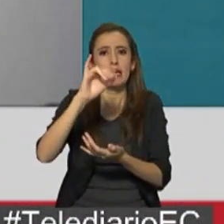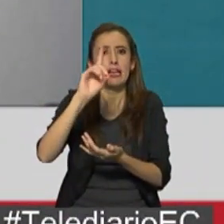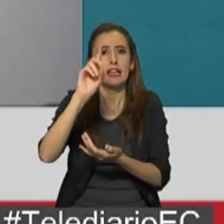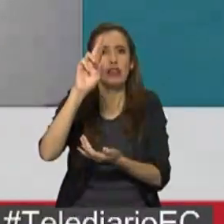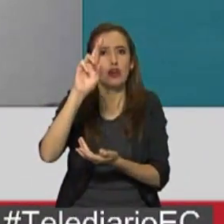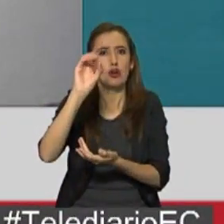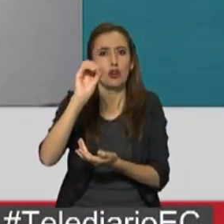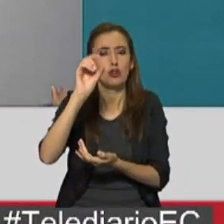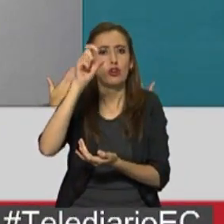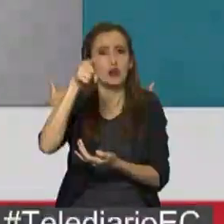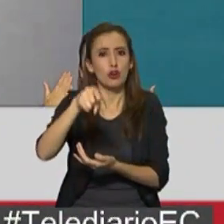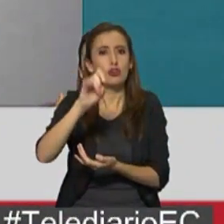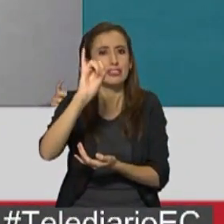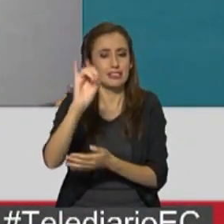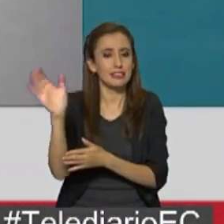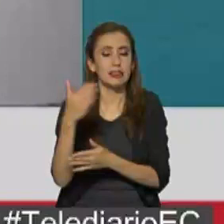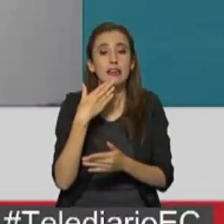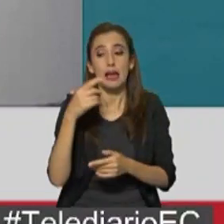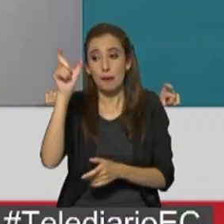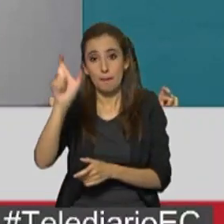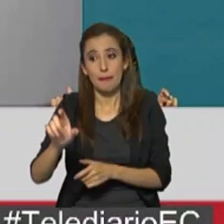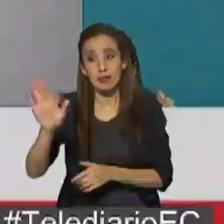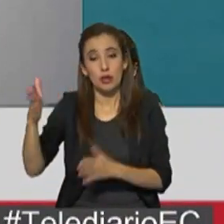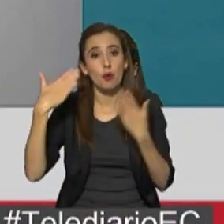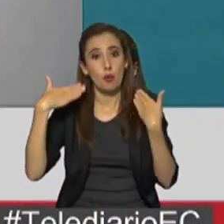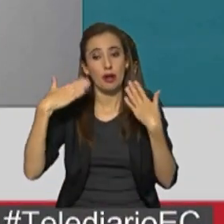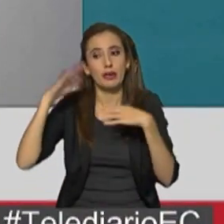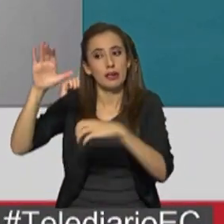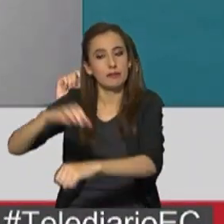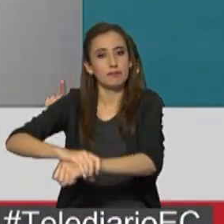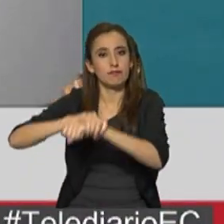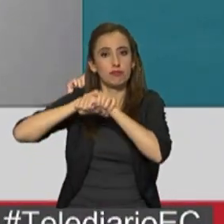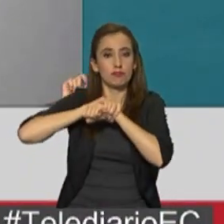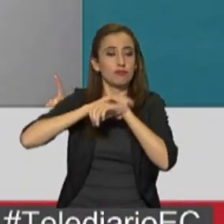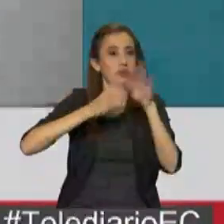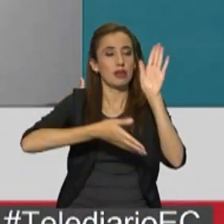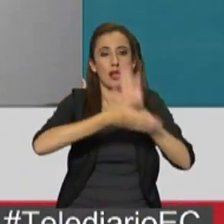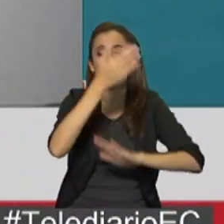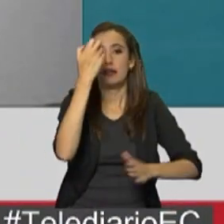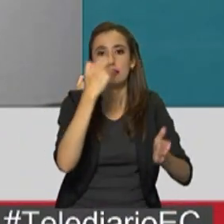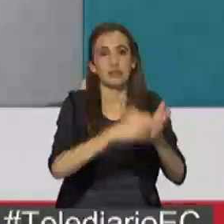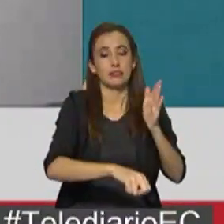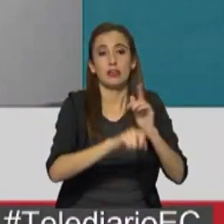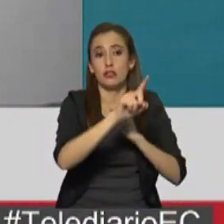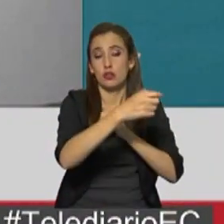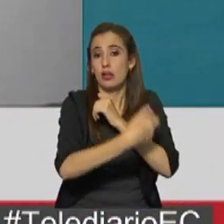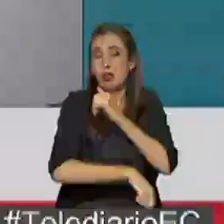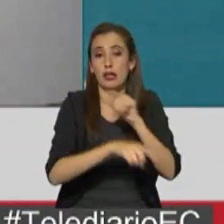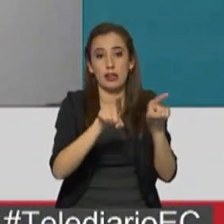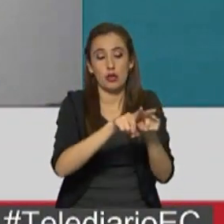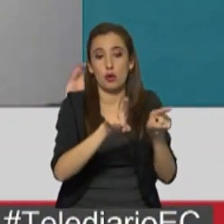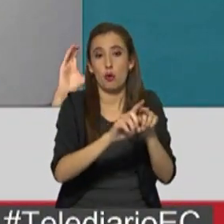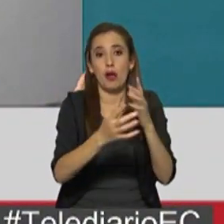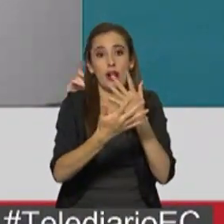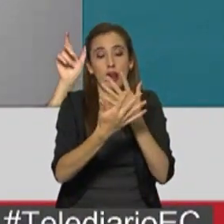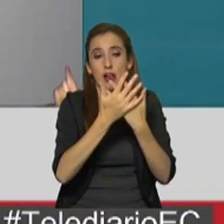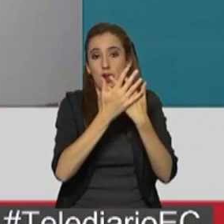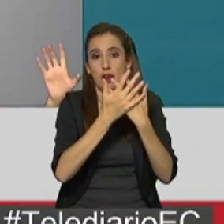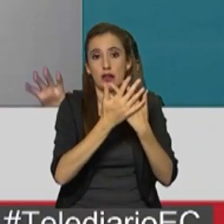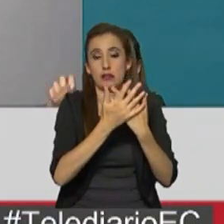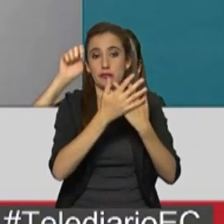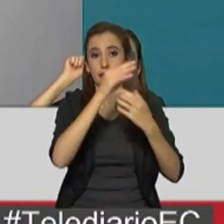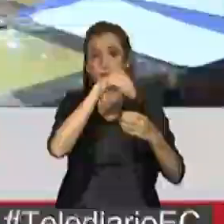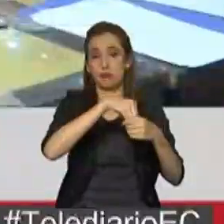guayaquil esta persona fue identificada fue detenida y ha sido ya sancionada como contraventor se encuentra privado de